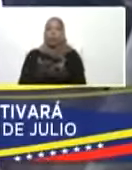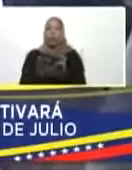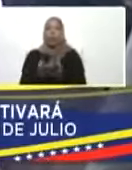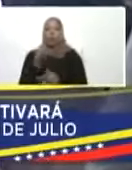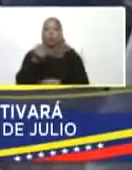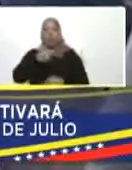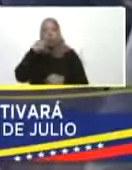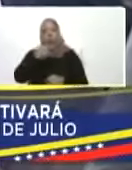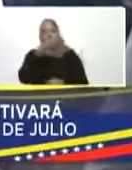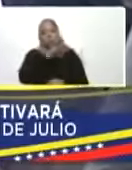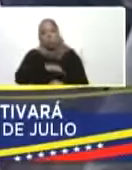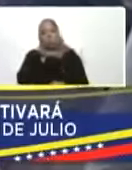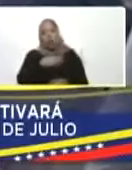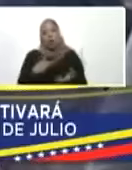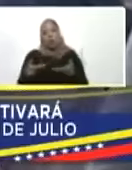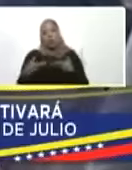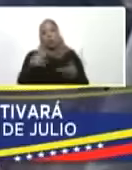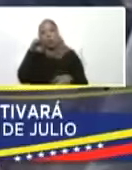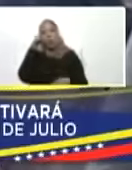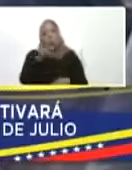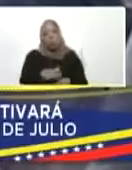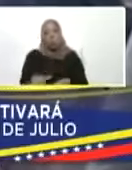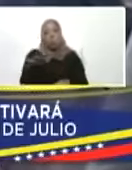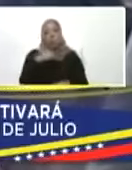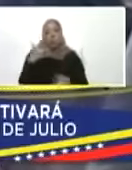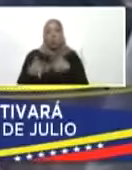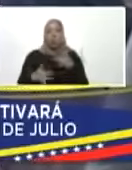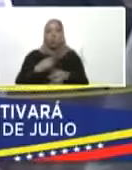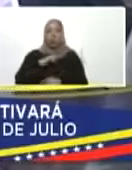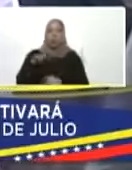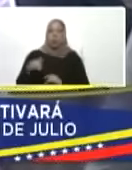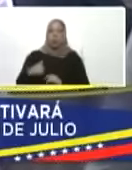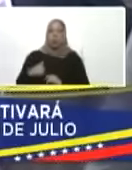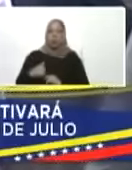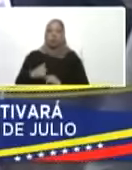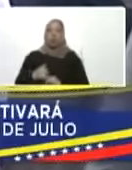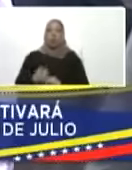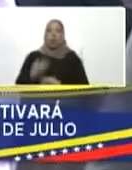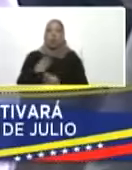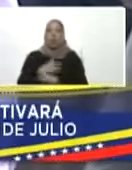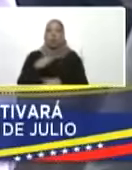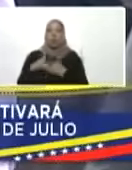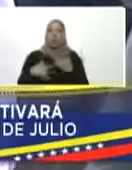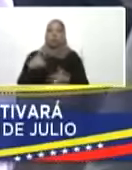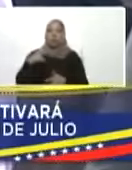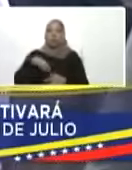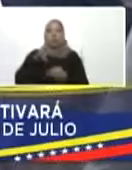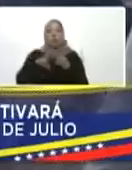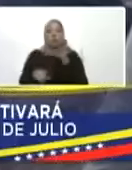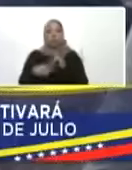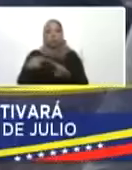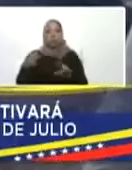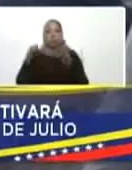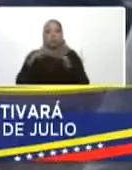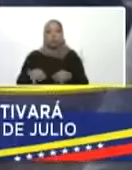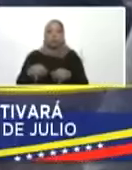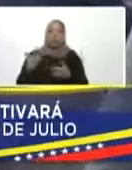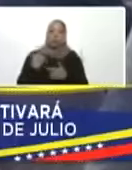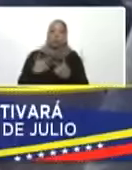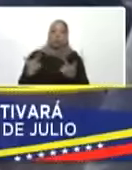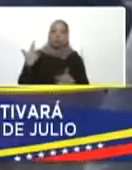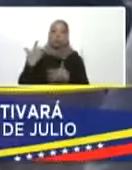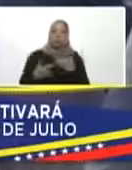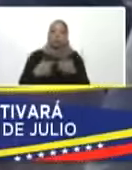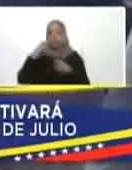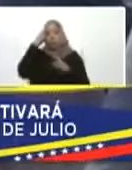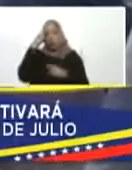políticas sociales y los servicios públicos como lo estamos haciendo. Y eso también está en juego. Está en juego la paz, está en juego la soberanía y